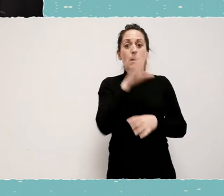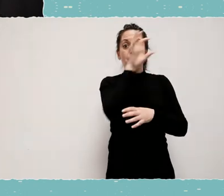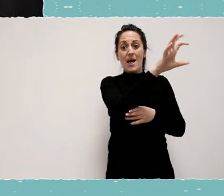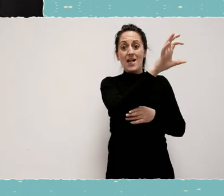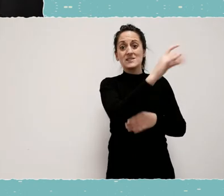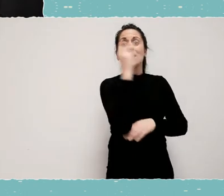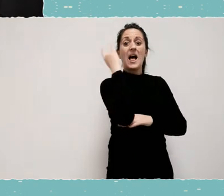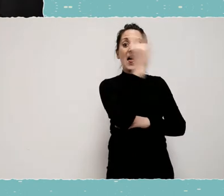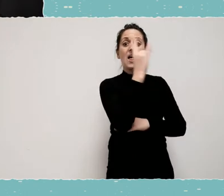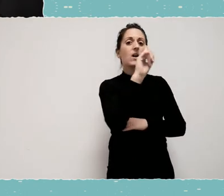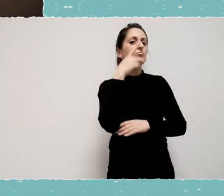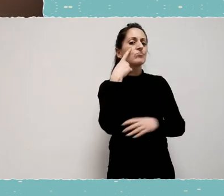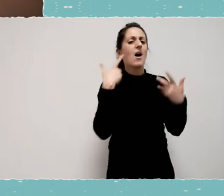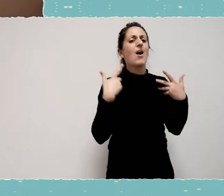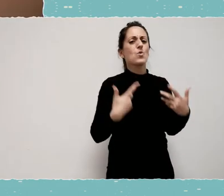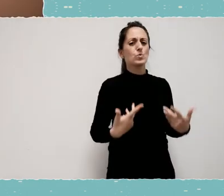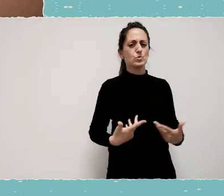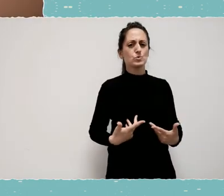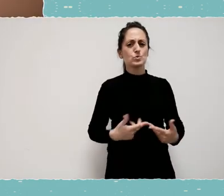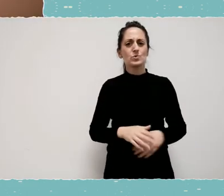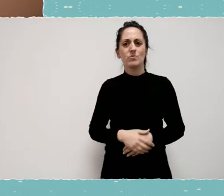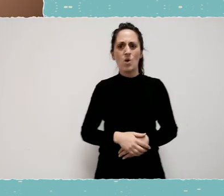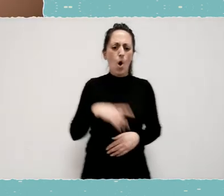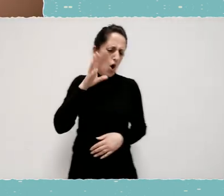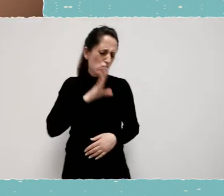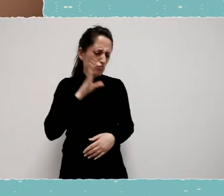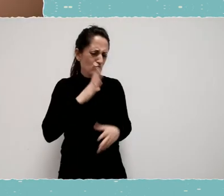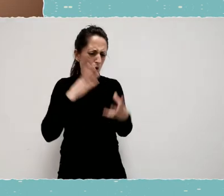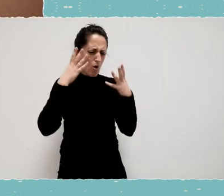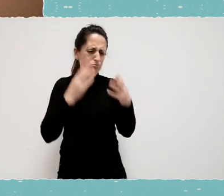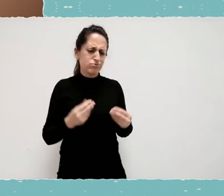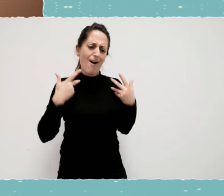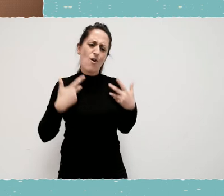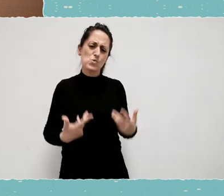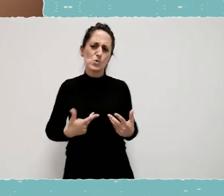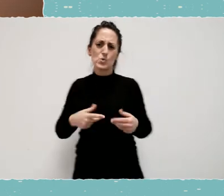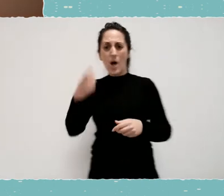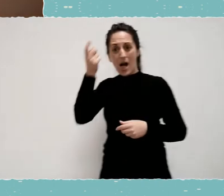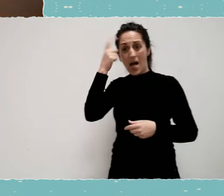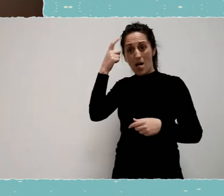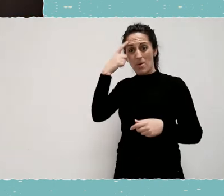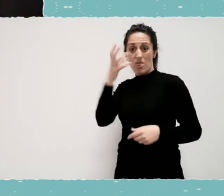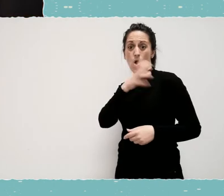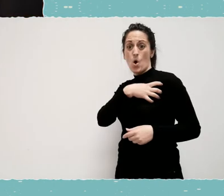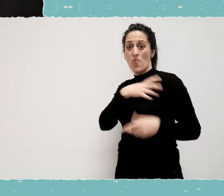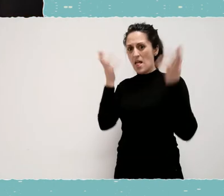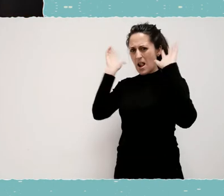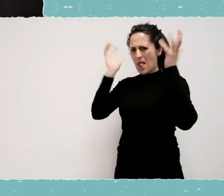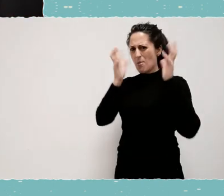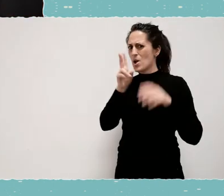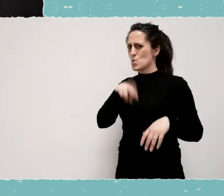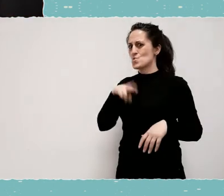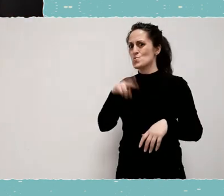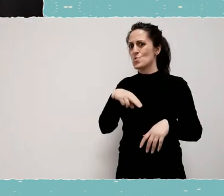E no país dos xigantes atopou o seu sustento. Ui, canta porcallada. Foi a cabeza dun conde que nunca lavaba o